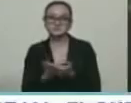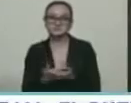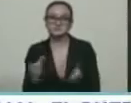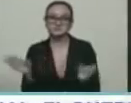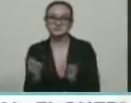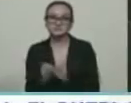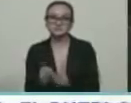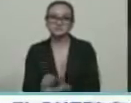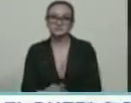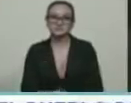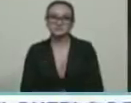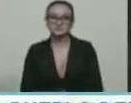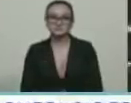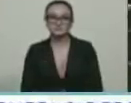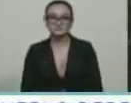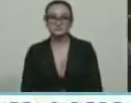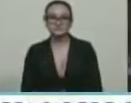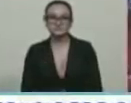gracias.